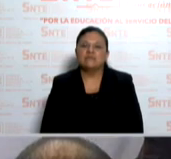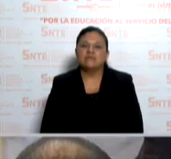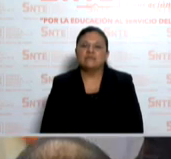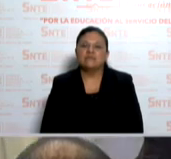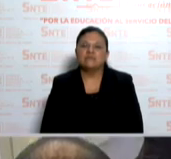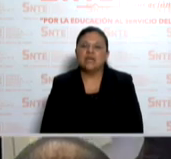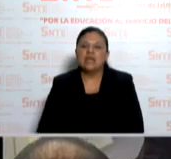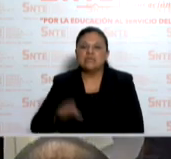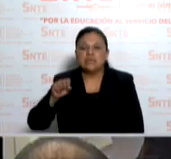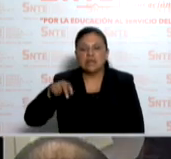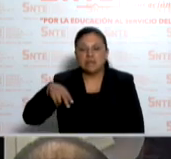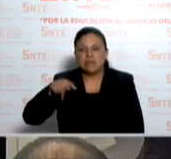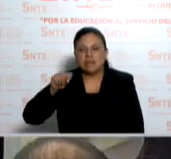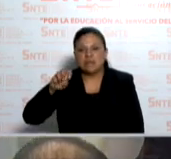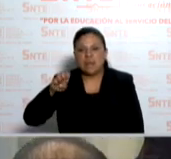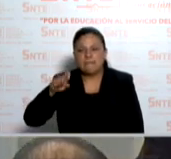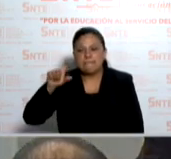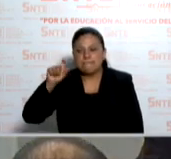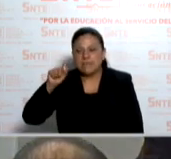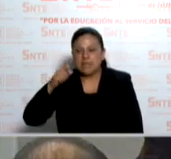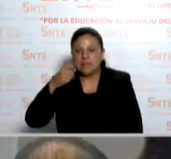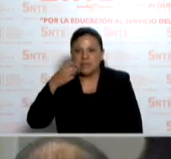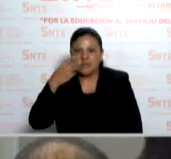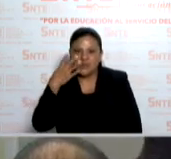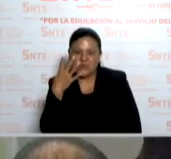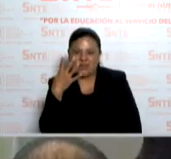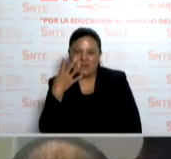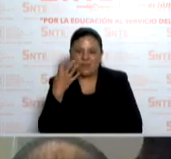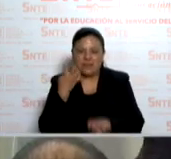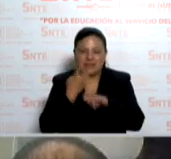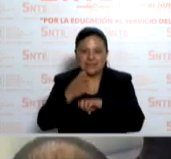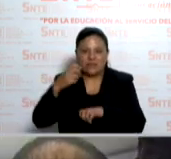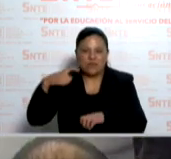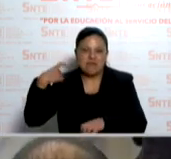sección 24 del Estado de Querétaro.